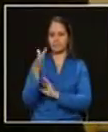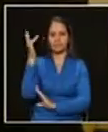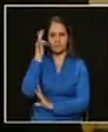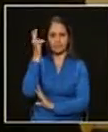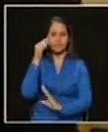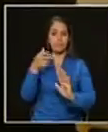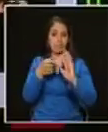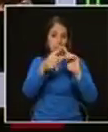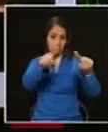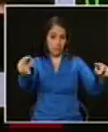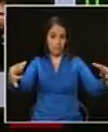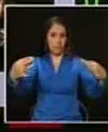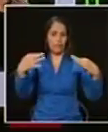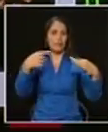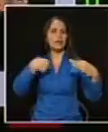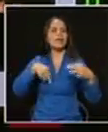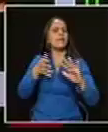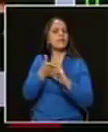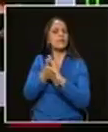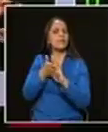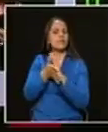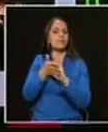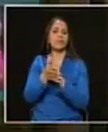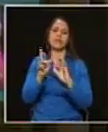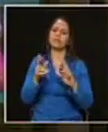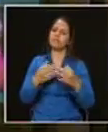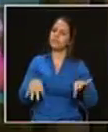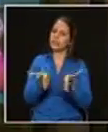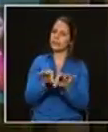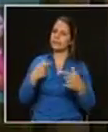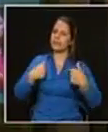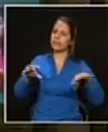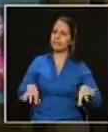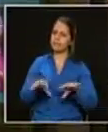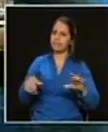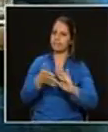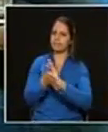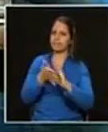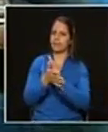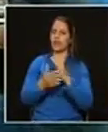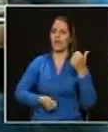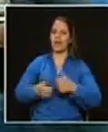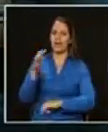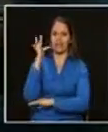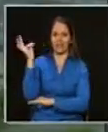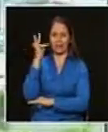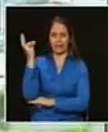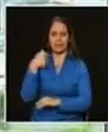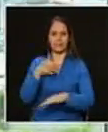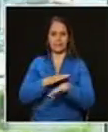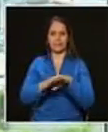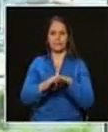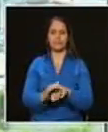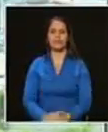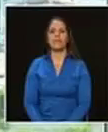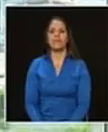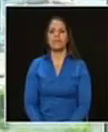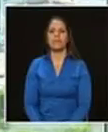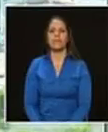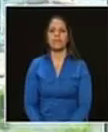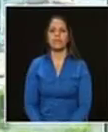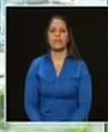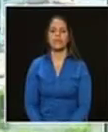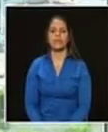de los contenidos es una de las tareas constantes del área de innovación y contenidos de Teleantioquia. Escuchemos. De todas maneras, con